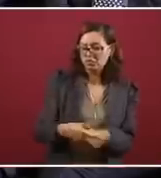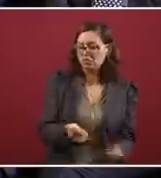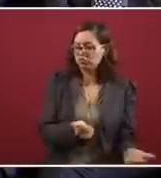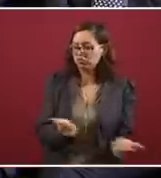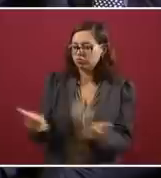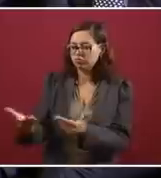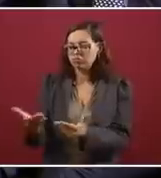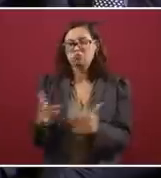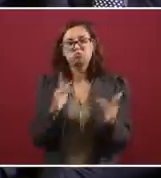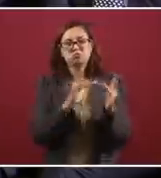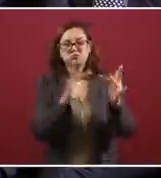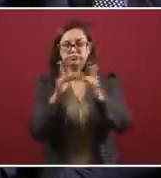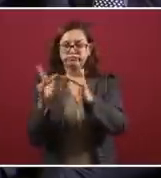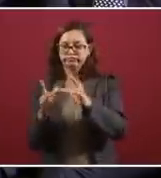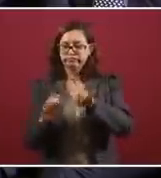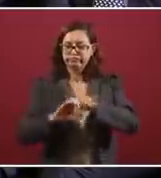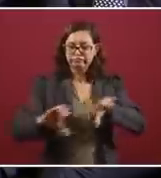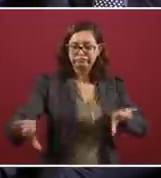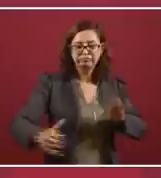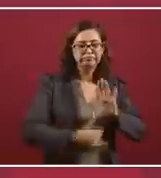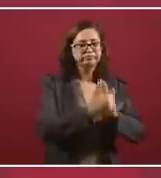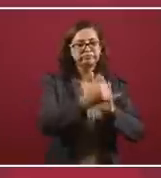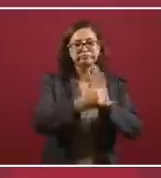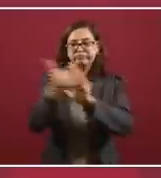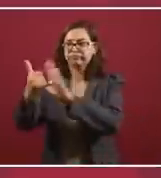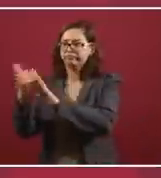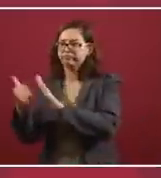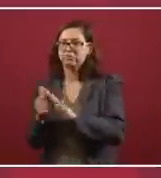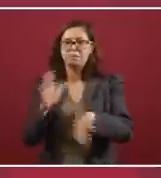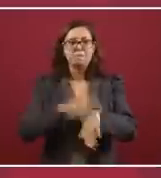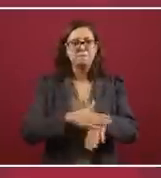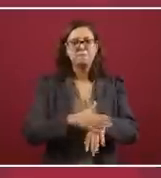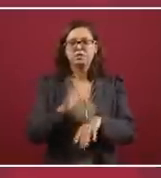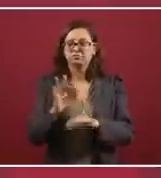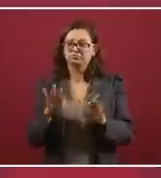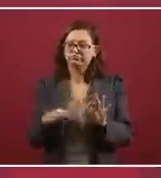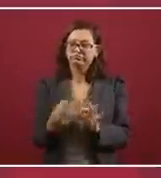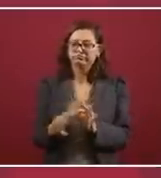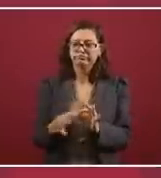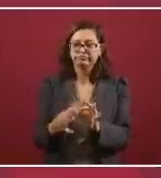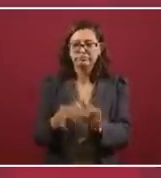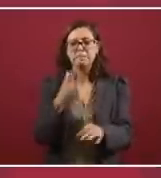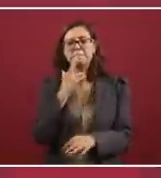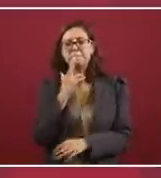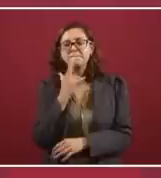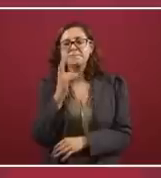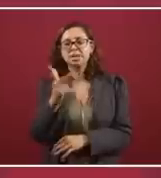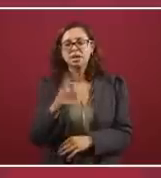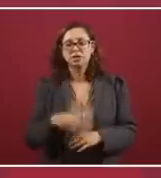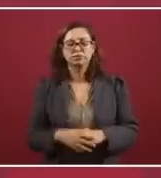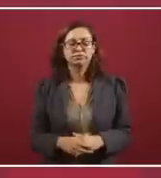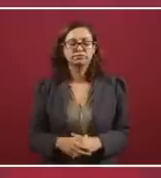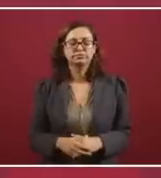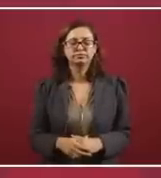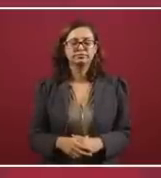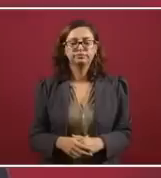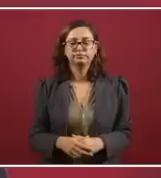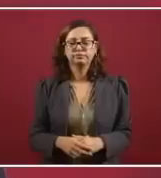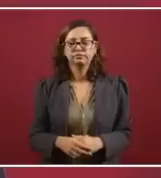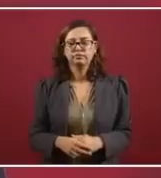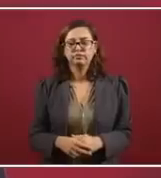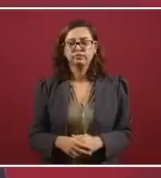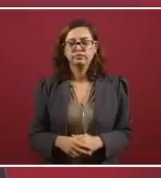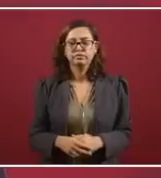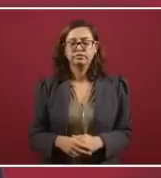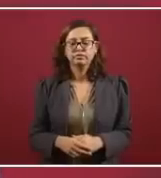red de gasoductos que permitirá mucha eficiencia. En los acuerdos, que las relaciones,